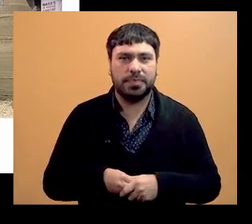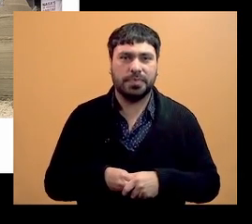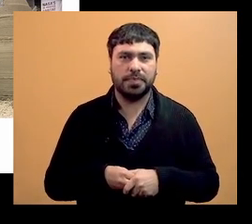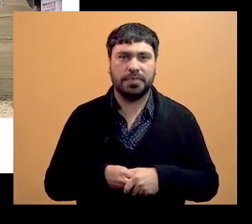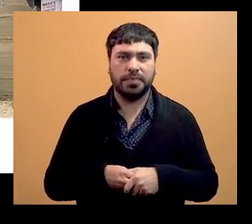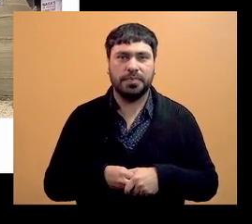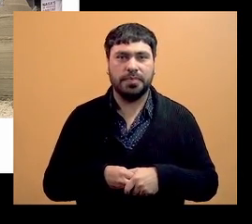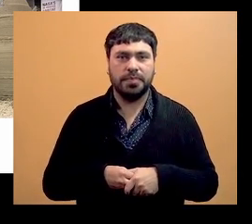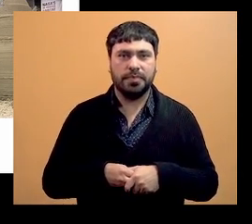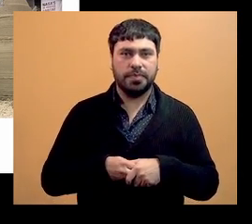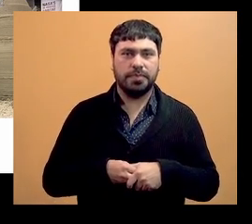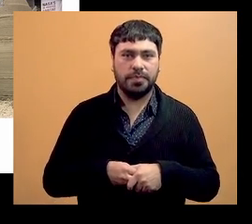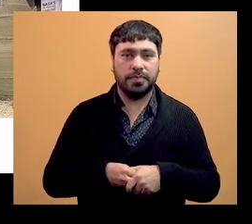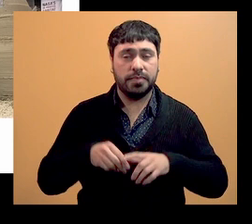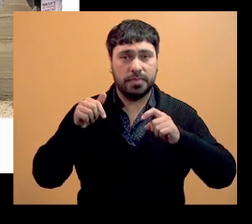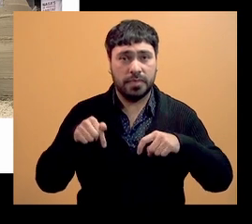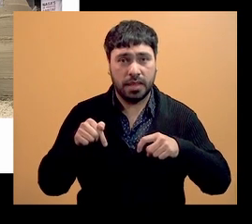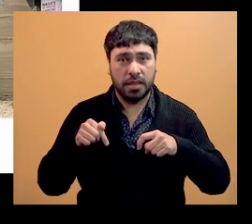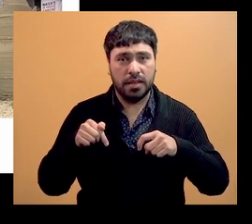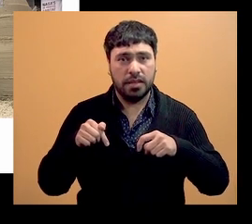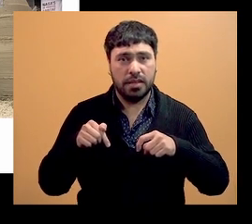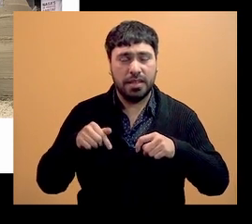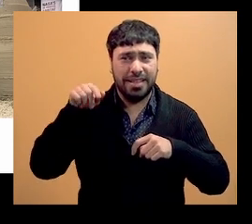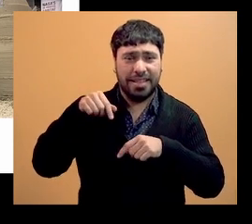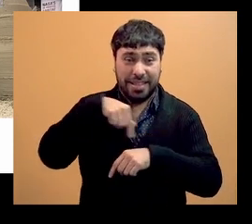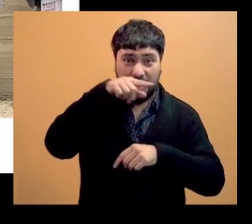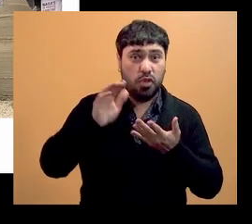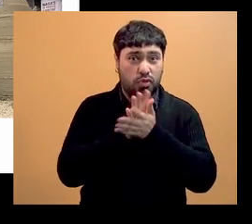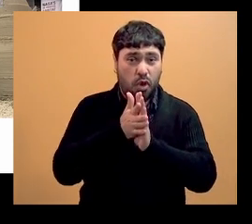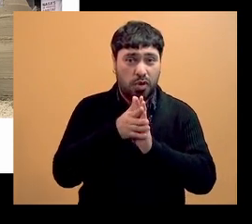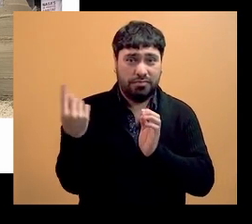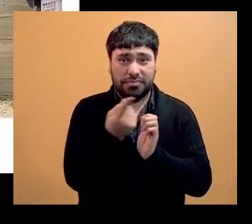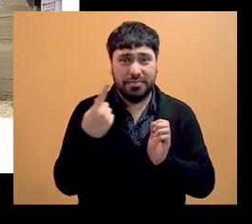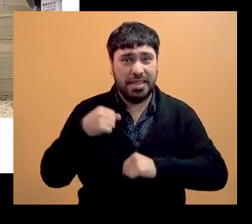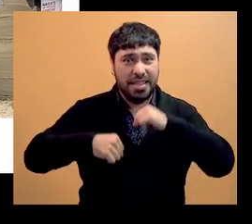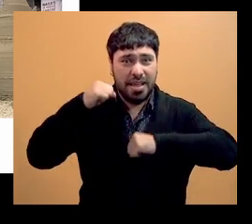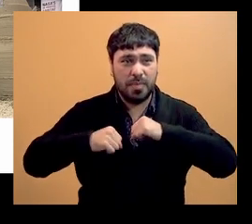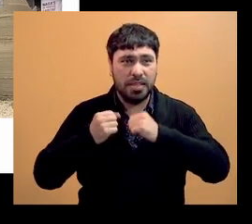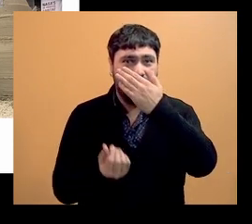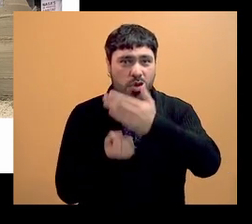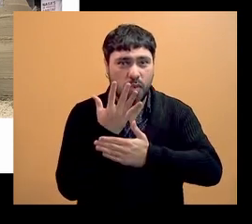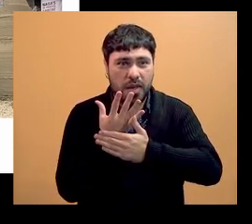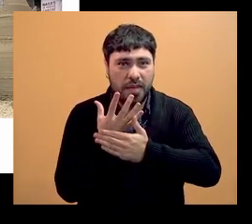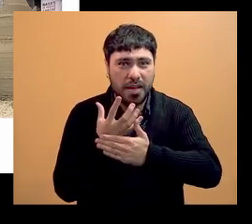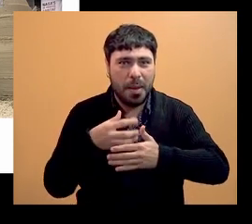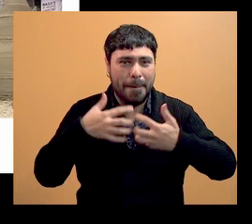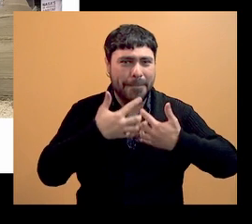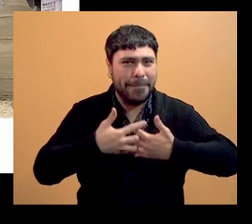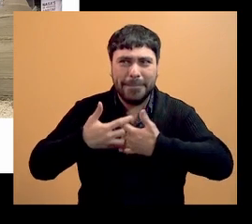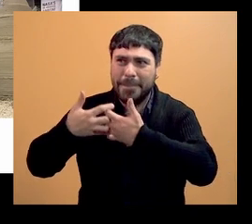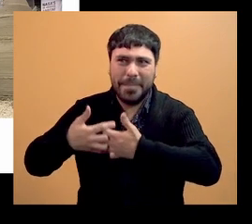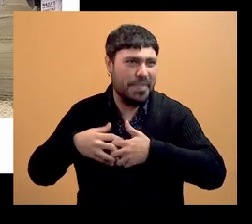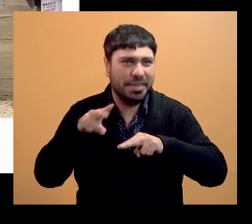la adjudicación de fondos para estas empresas que están apostando a nuevos métodos y nuevas máquinas de fabricación en el espacio ya